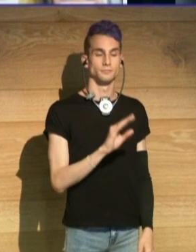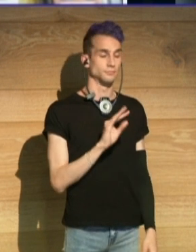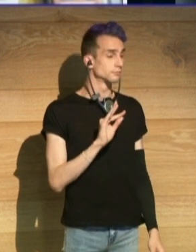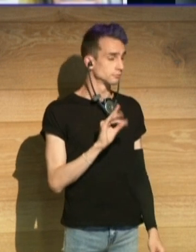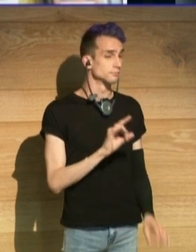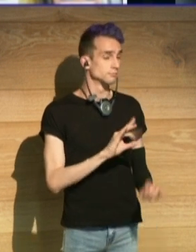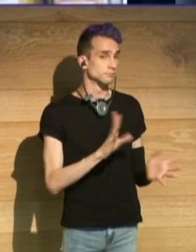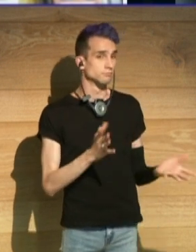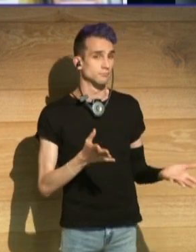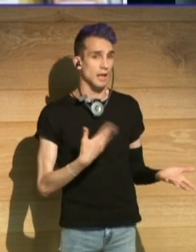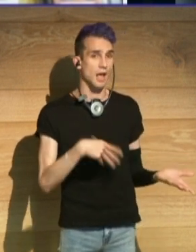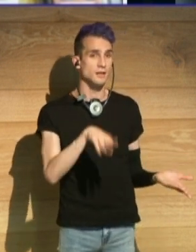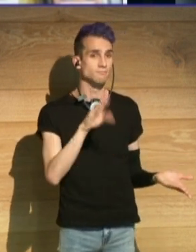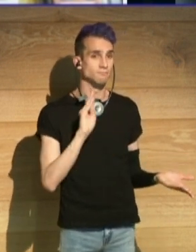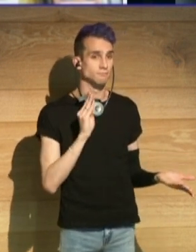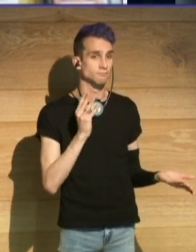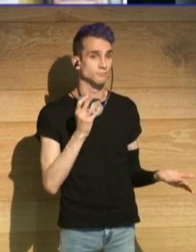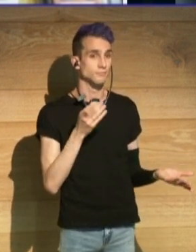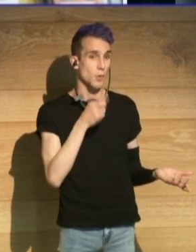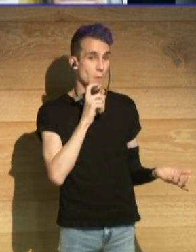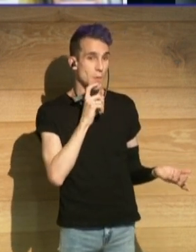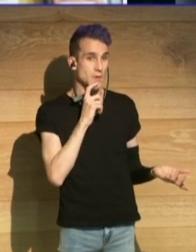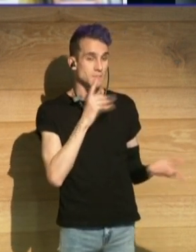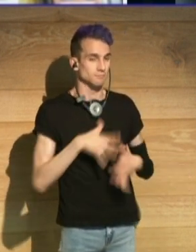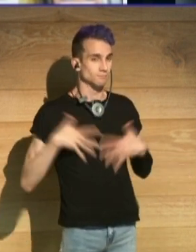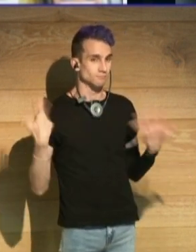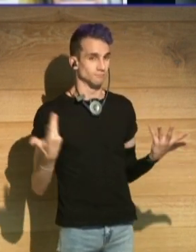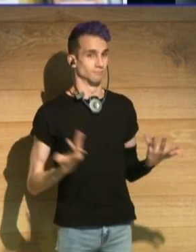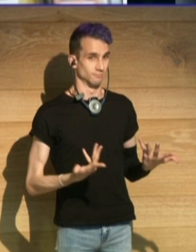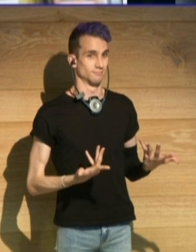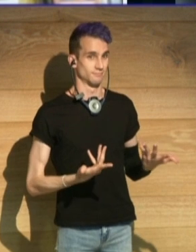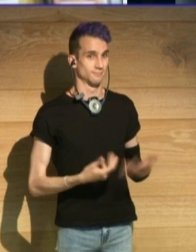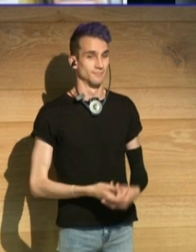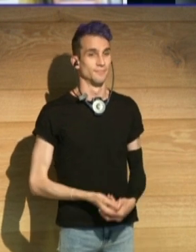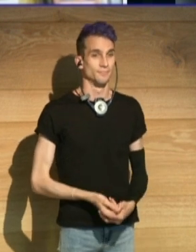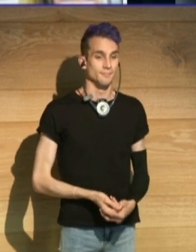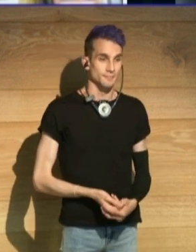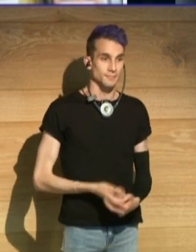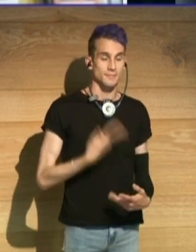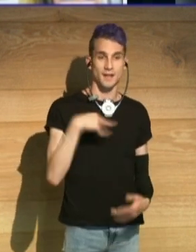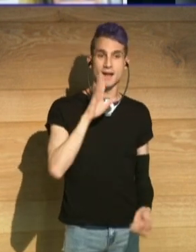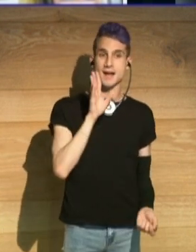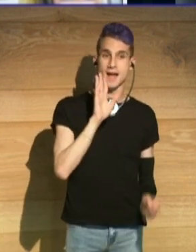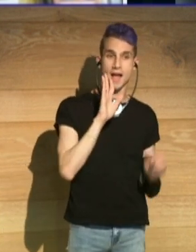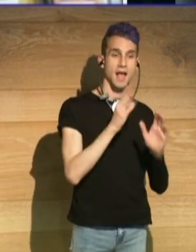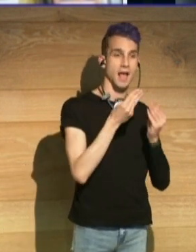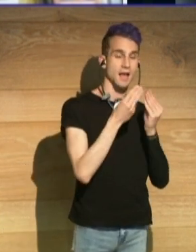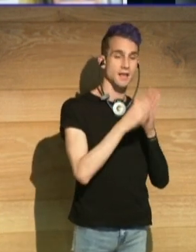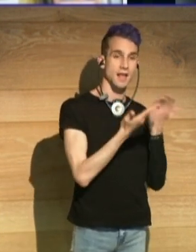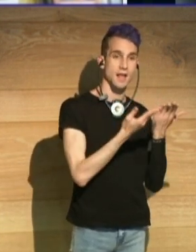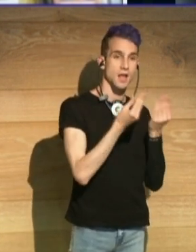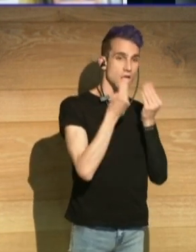Sí, claro, entender apasionándome, ¿vale? Decía antes que la novela es la forma